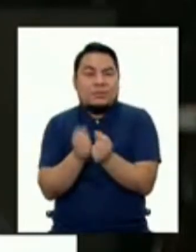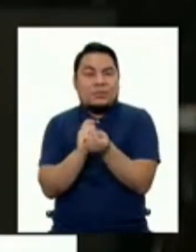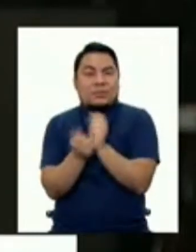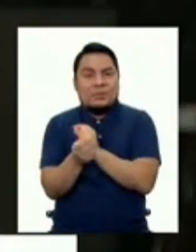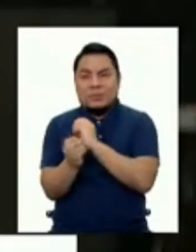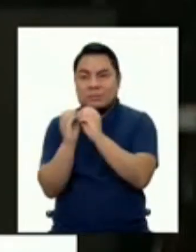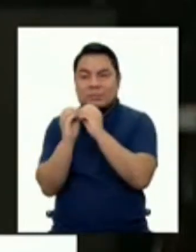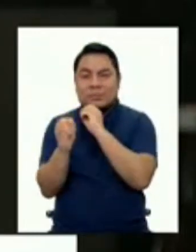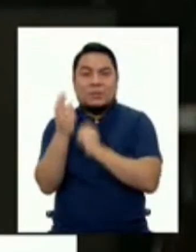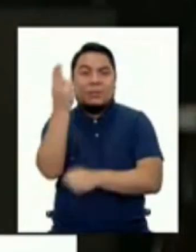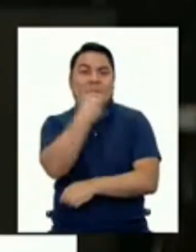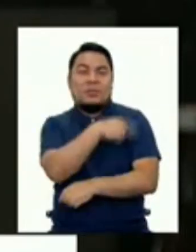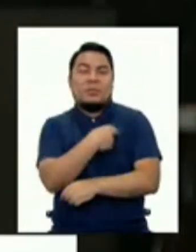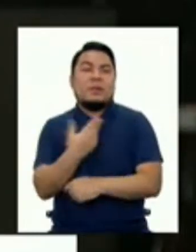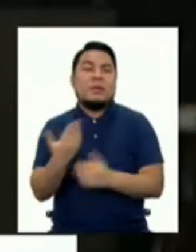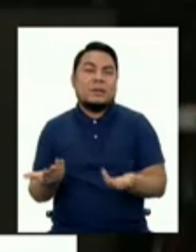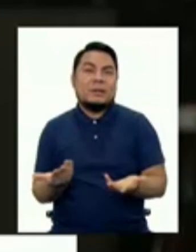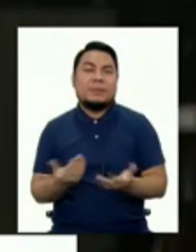un hospital